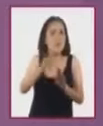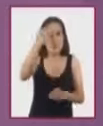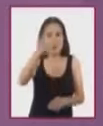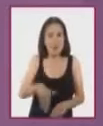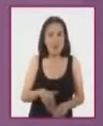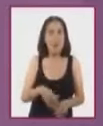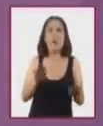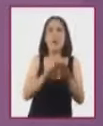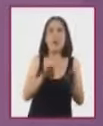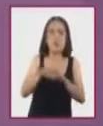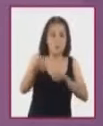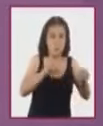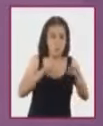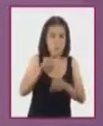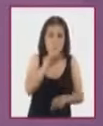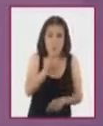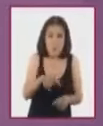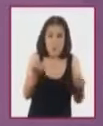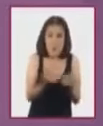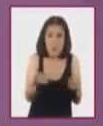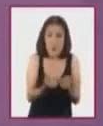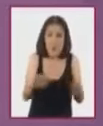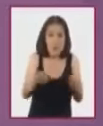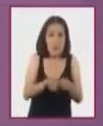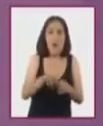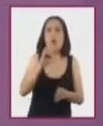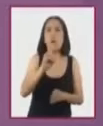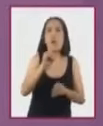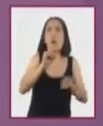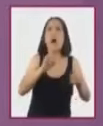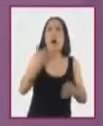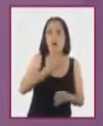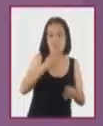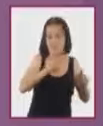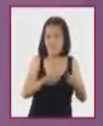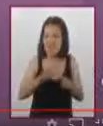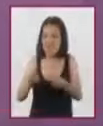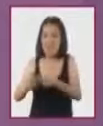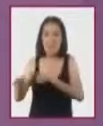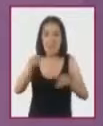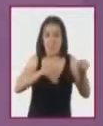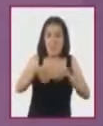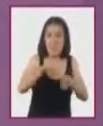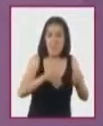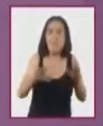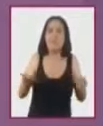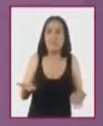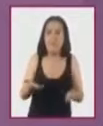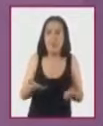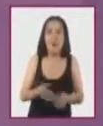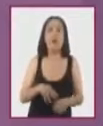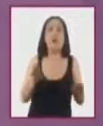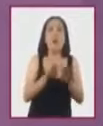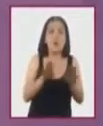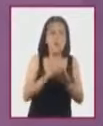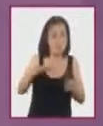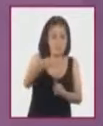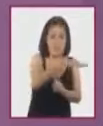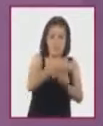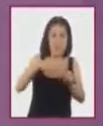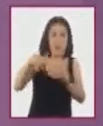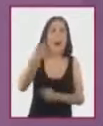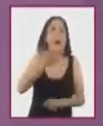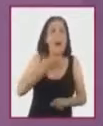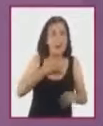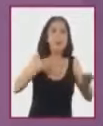¿El movimiento es siempre igual o podemos decir que hay diferentes tipos de movimiento? Todo lo que nos rodea se